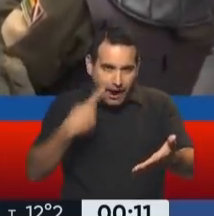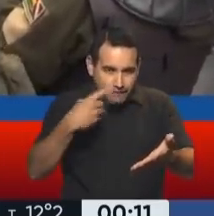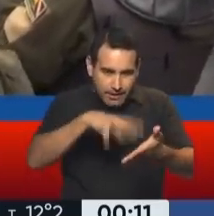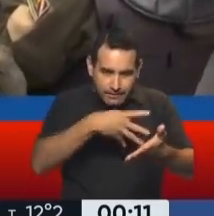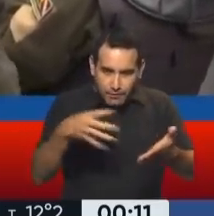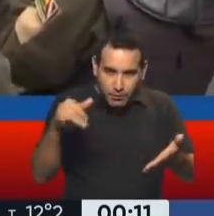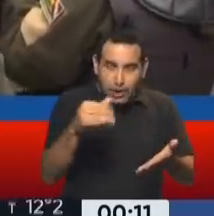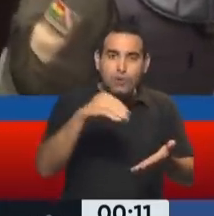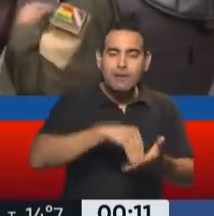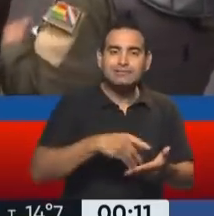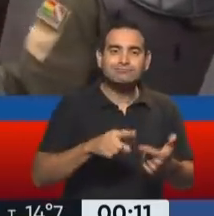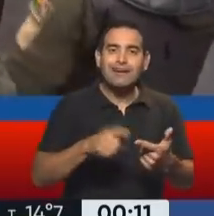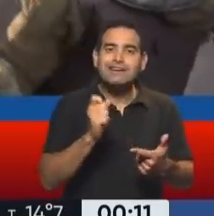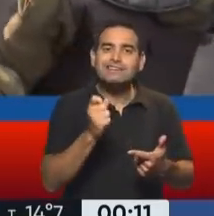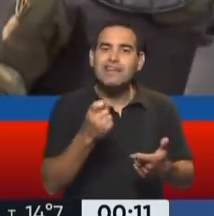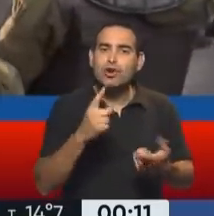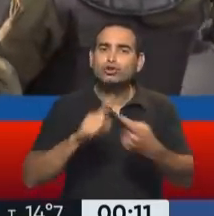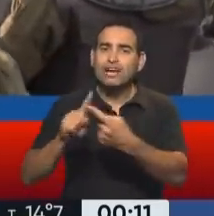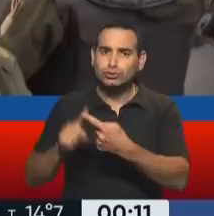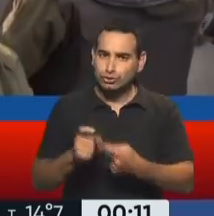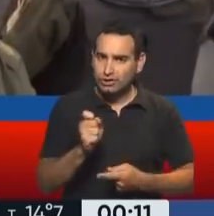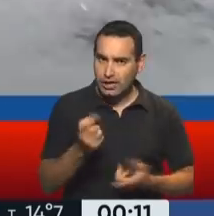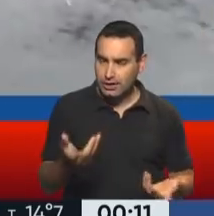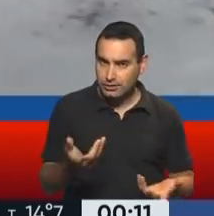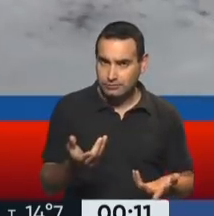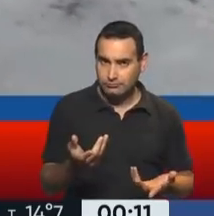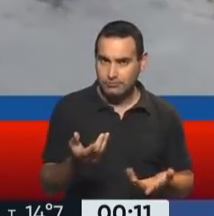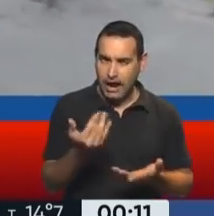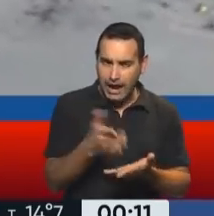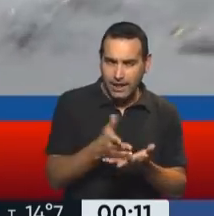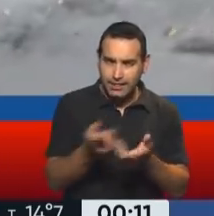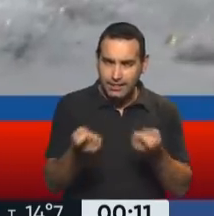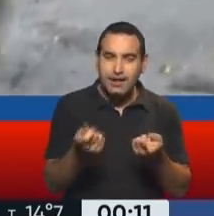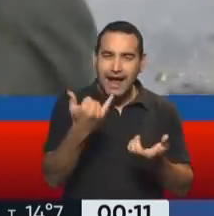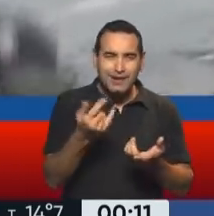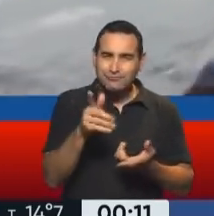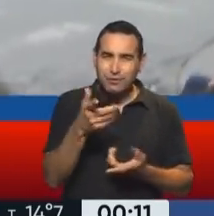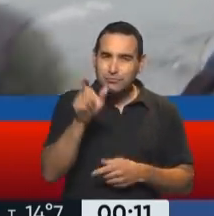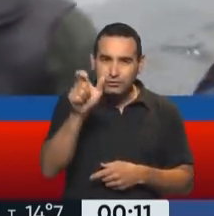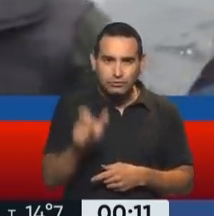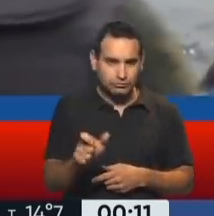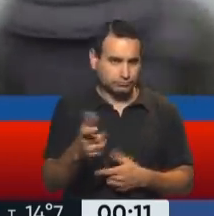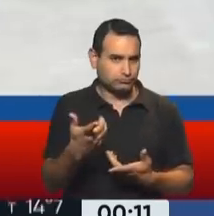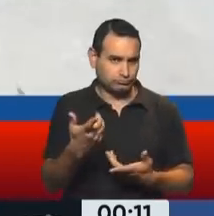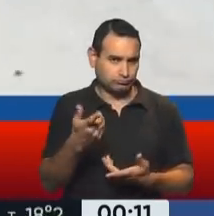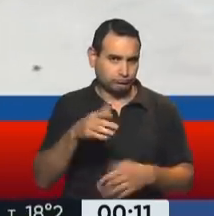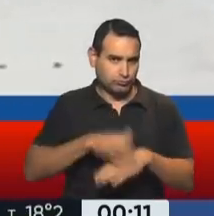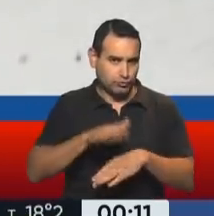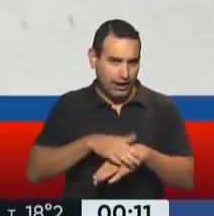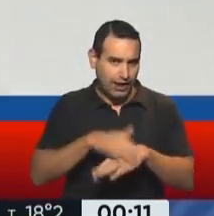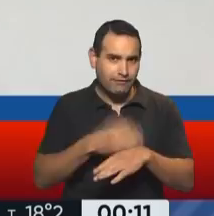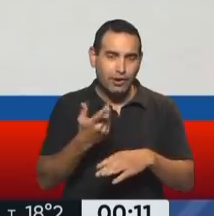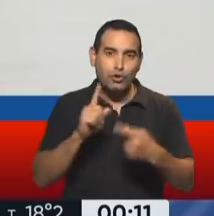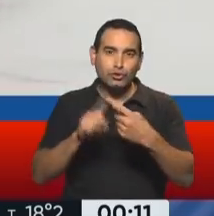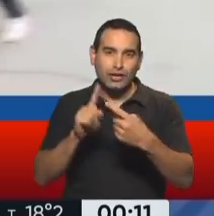lado, por otro lado, ¿quién hizo los contactos? Porque ahí hay como un personaje oscuro de grandes capacidades, porque